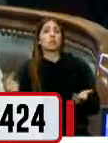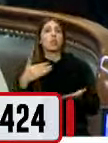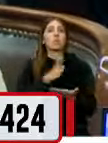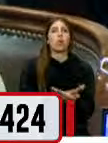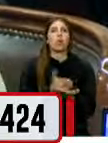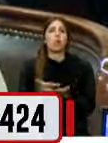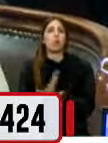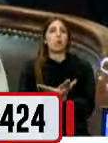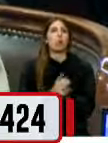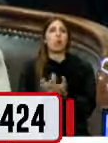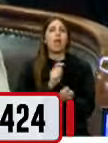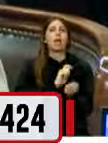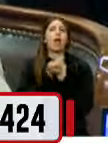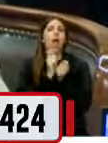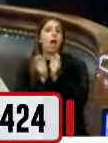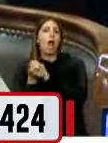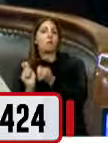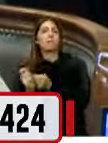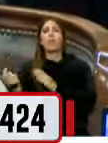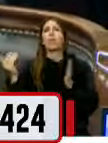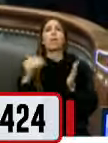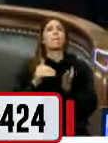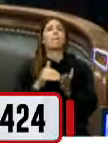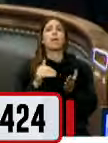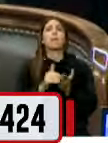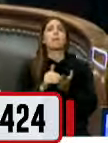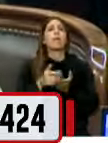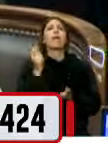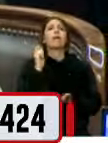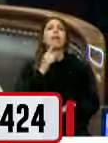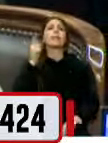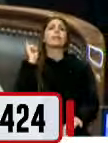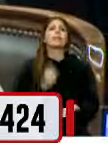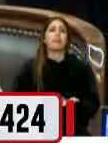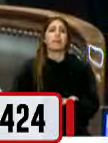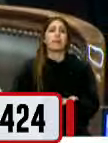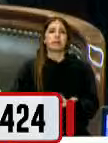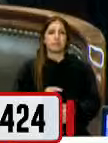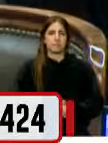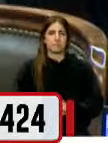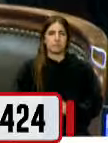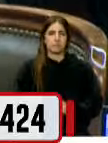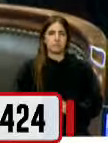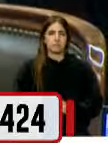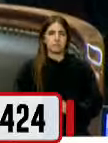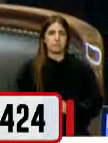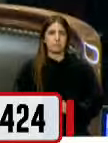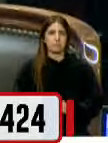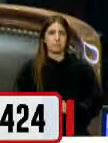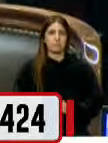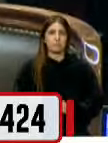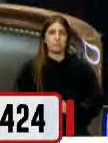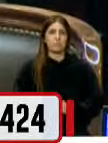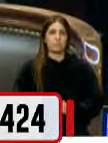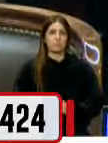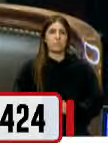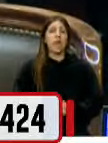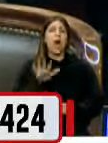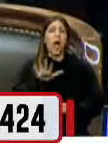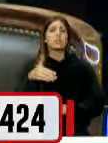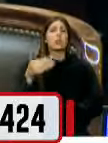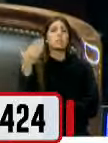forma independiente, autónoma. Sí, a mí no me trae nadie, yo soy jubilado telefónico, herrero de profesión, no me trae nadie, a mí me trae